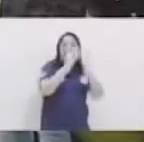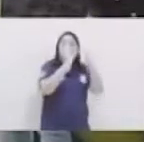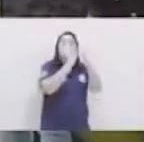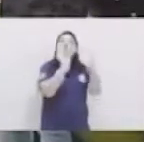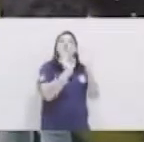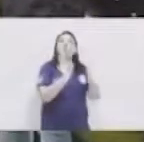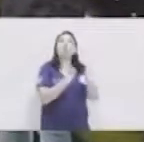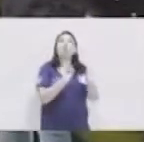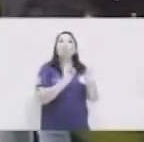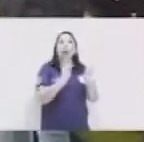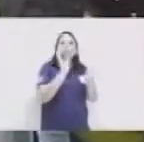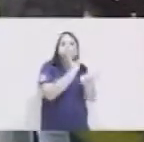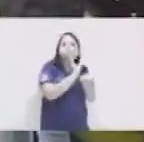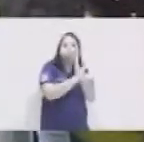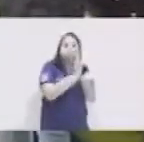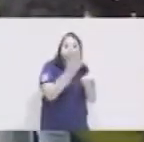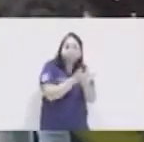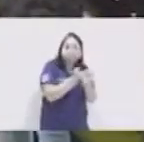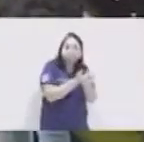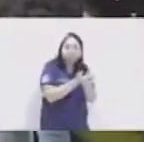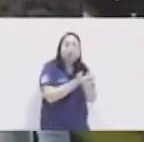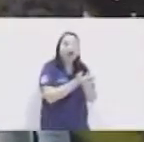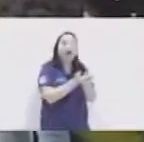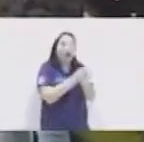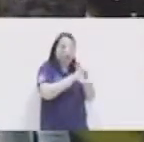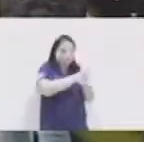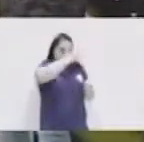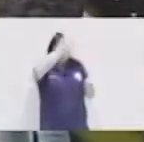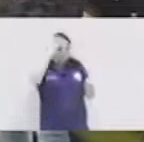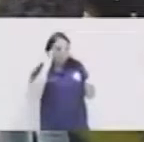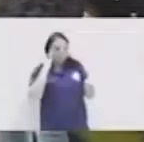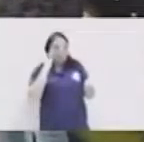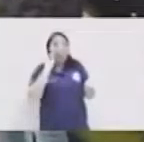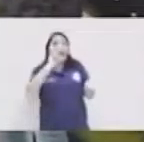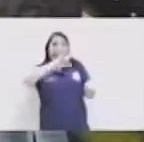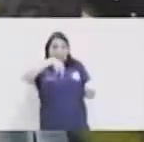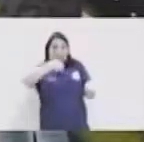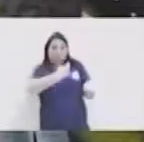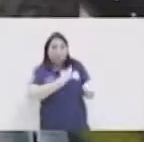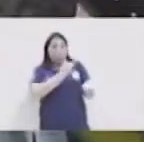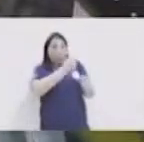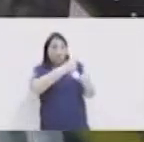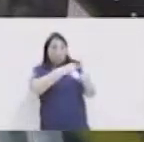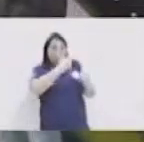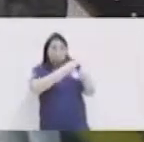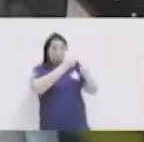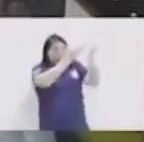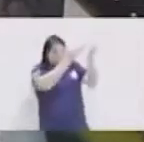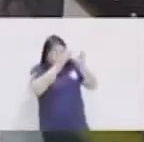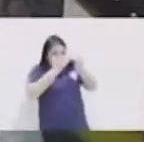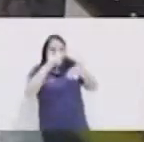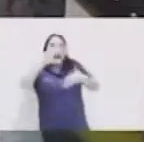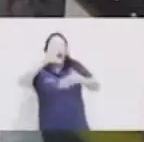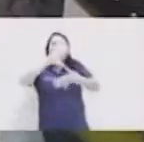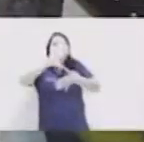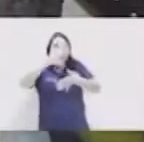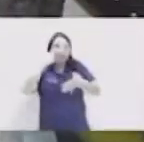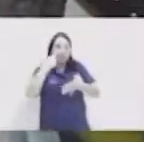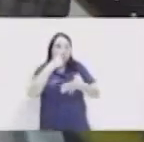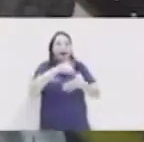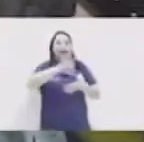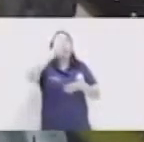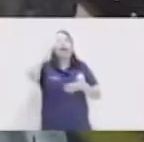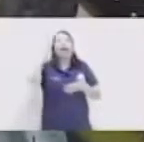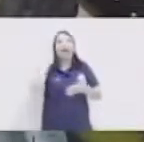historia, que fue lo que encontraron los españoles al momento de llegar a este territorio. Entonces, las predominantes son estas: